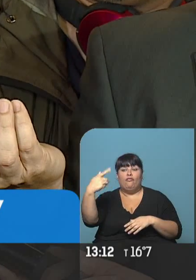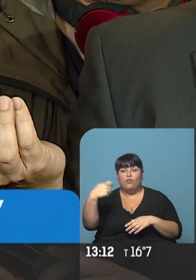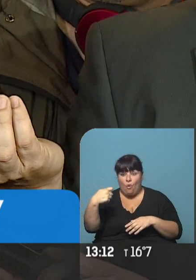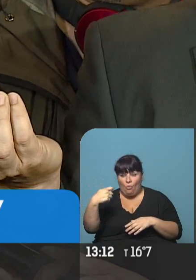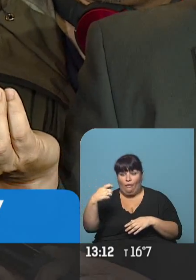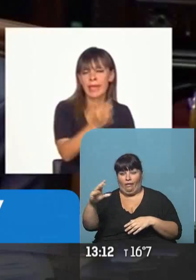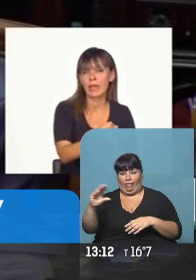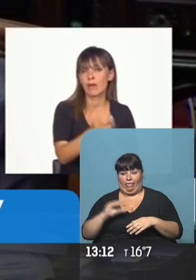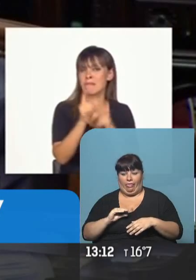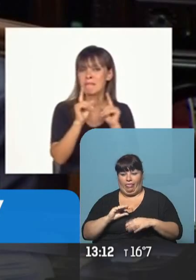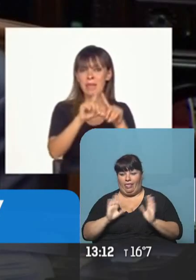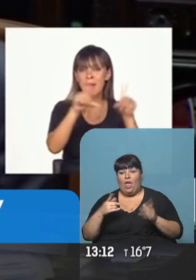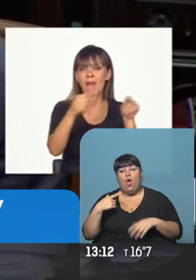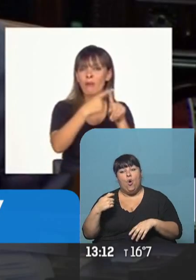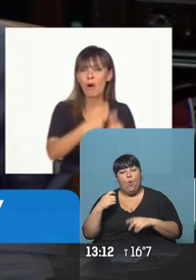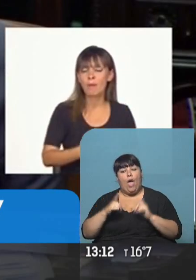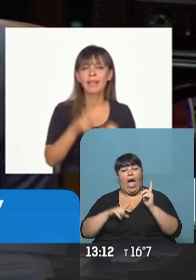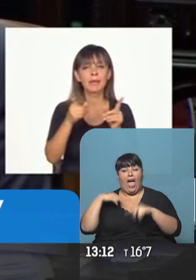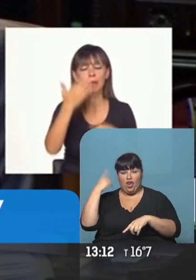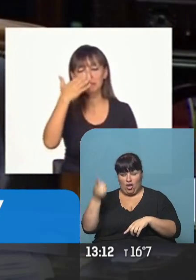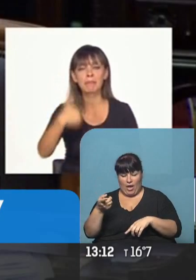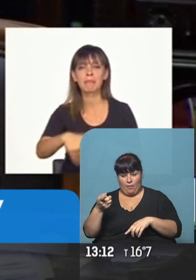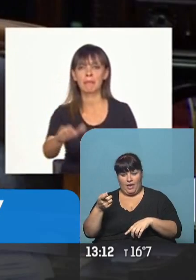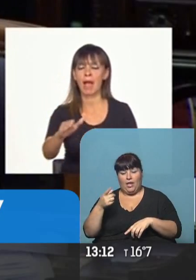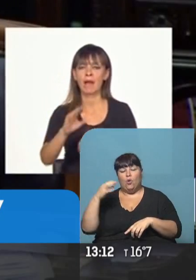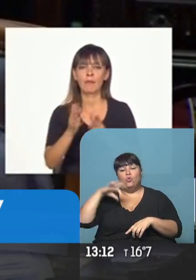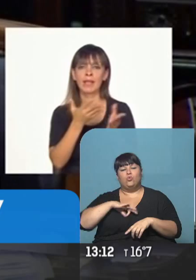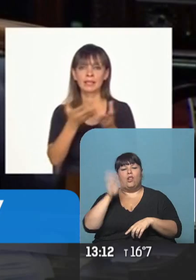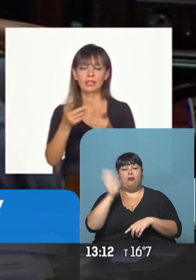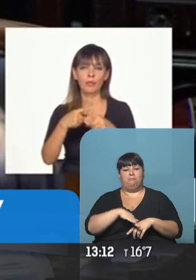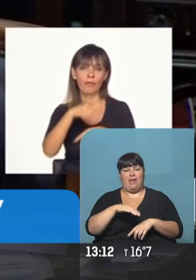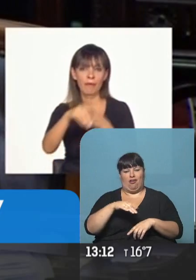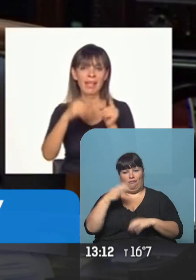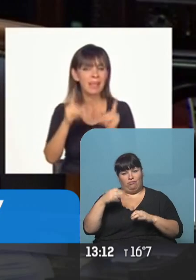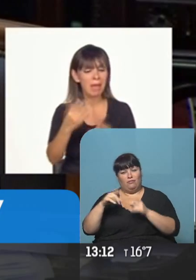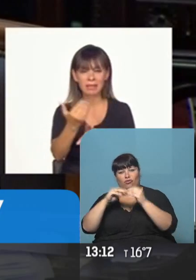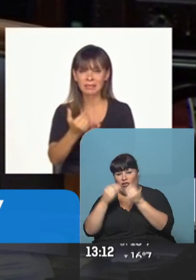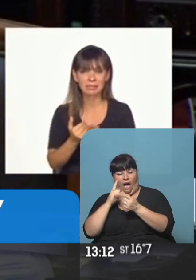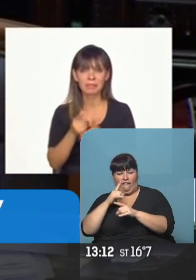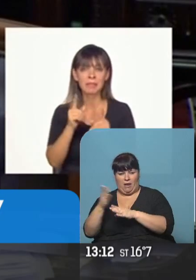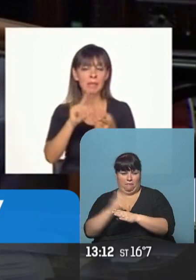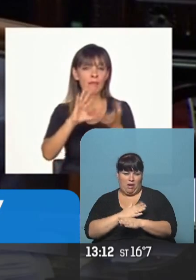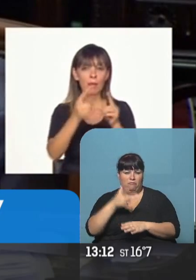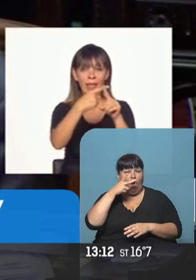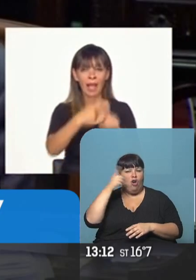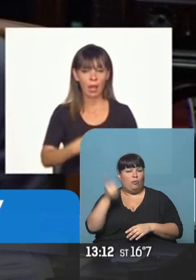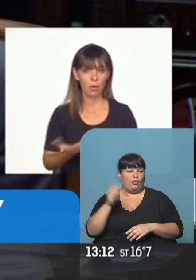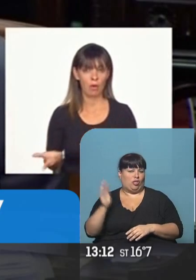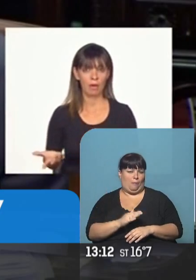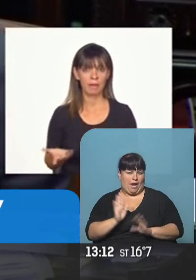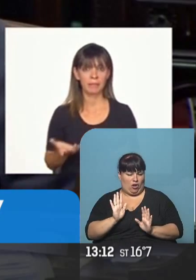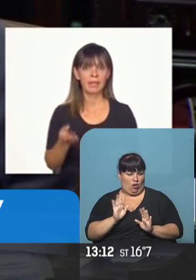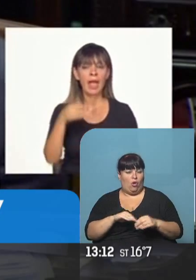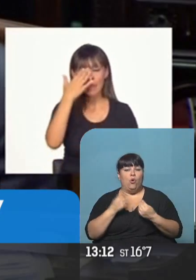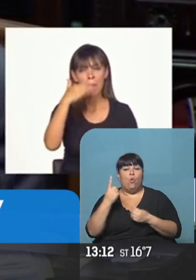van a tener menos. A los jubilados el año que viene les toca un sueldo menos que el que les iba a corresponder, más o menos es un 8%, que